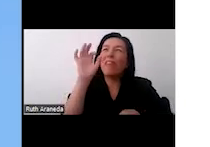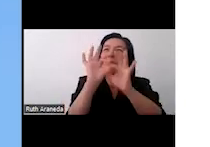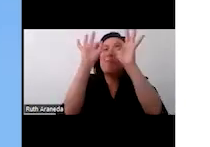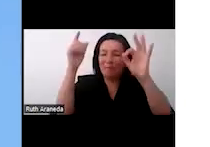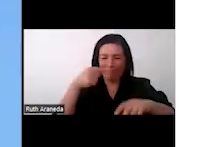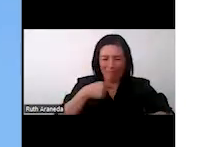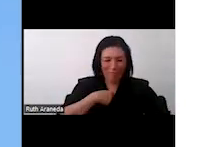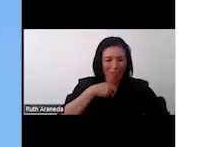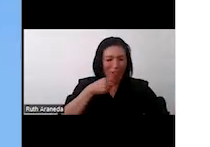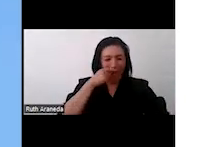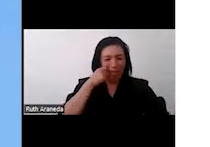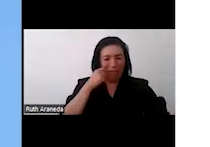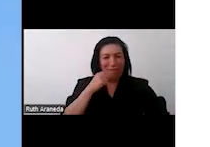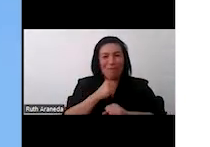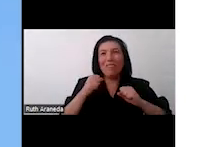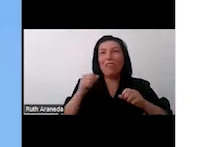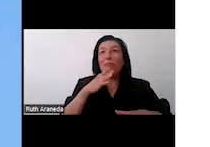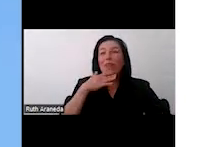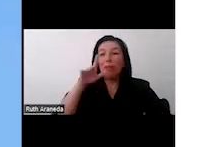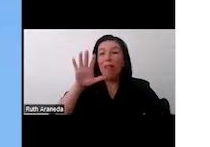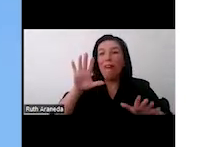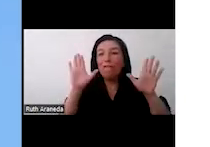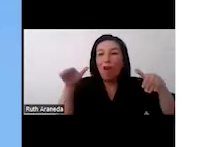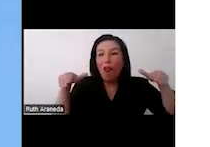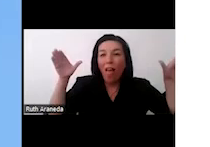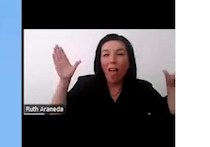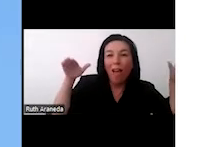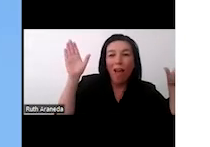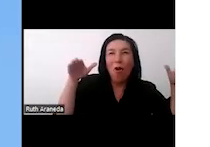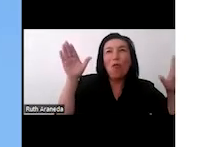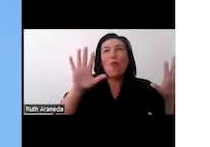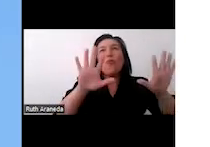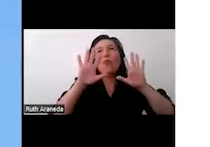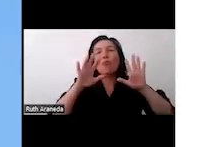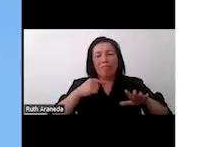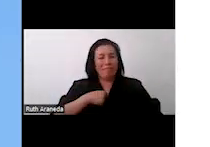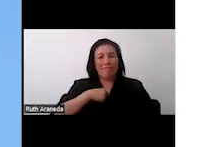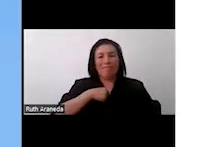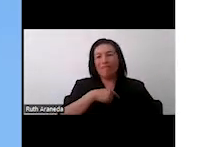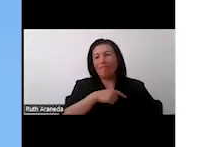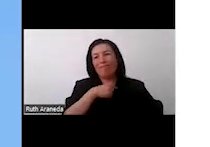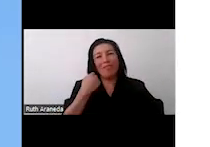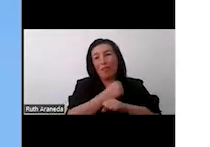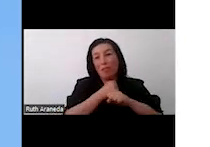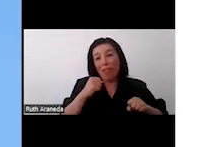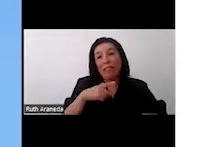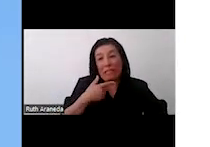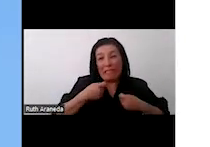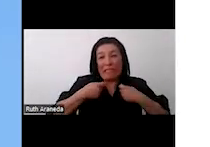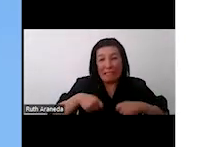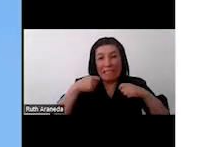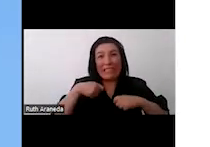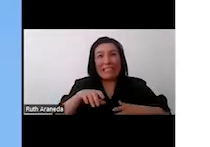solo hecho de volar para nosotros es algo inalcanzable. El ser humano ha tratado de imitar